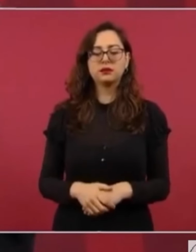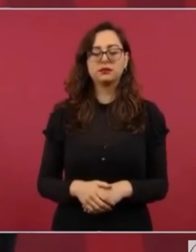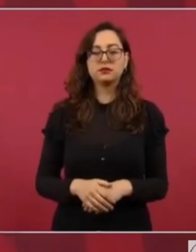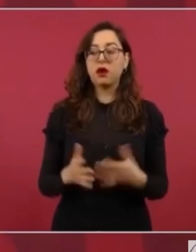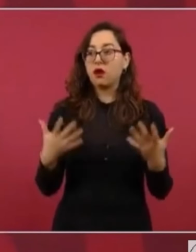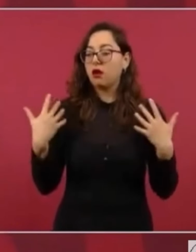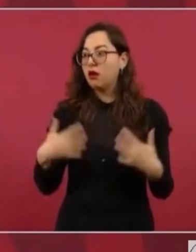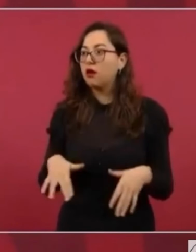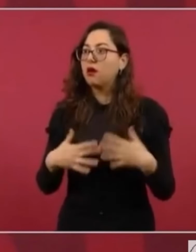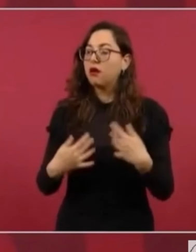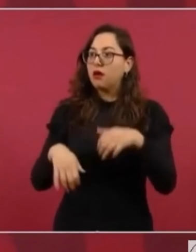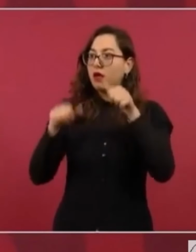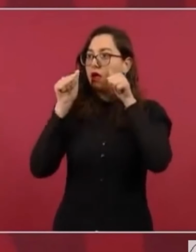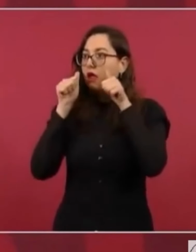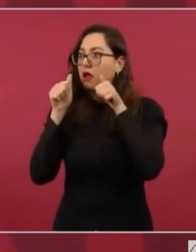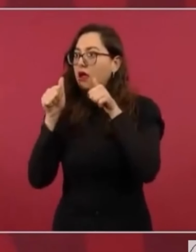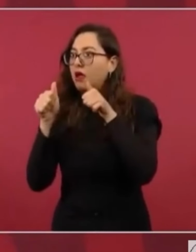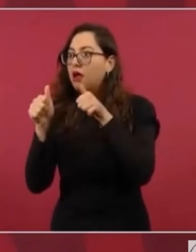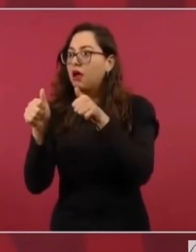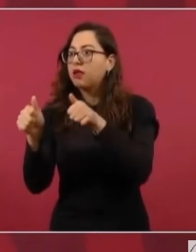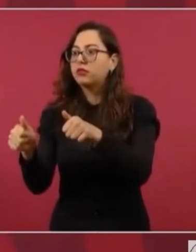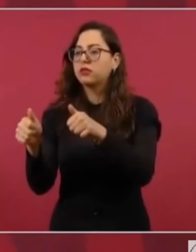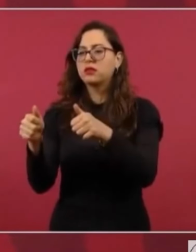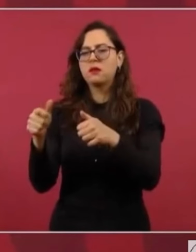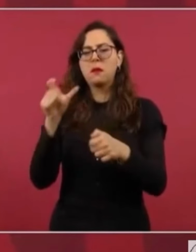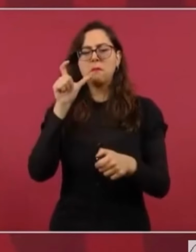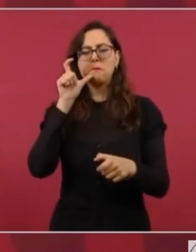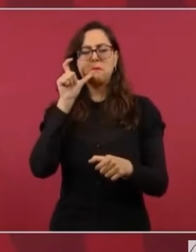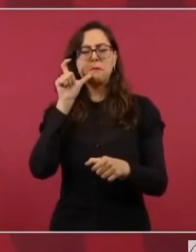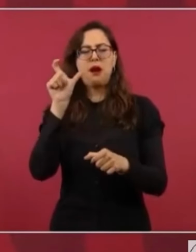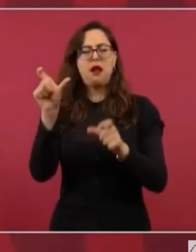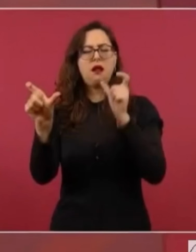eso, con todo un lenguaje, ¿no?,